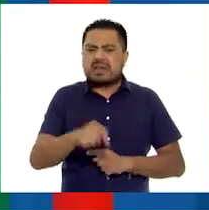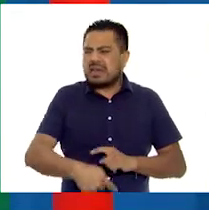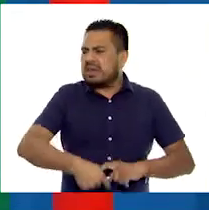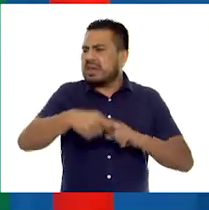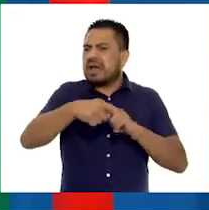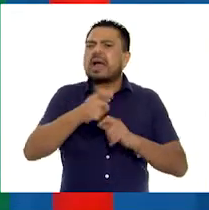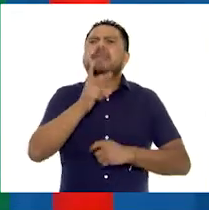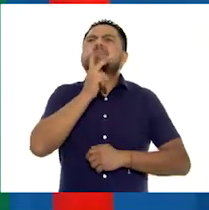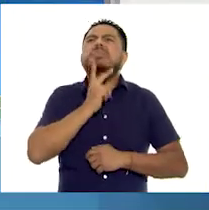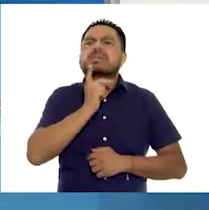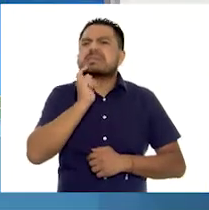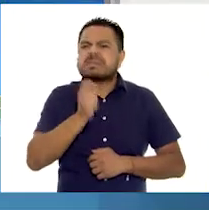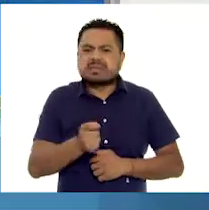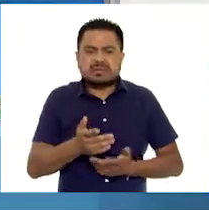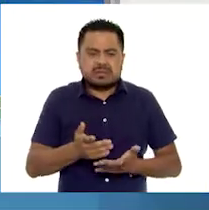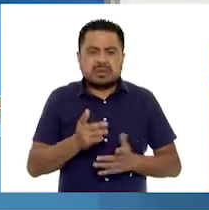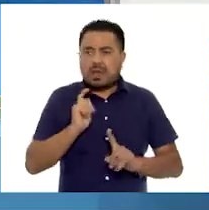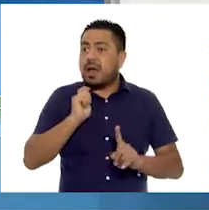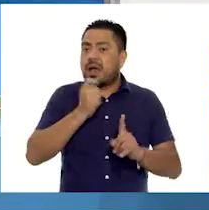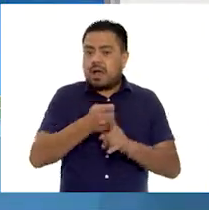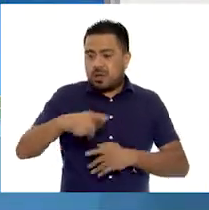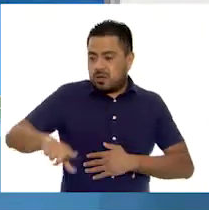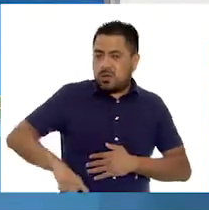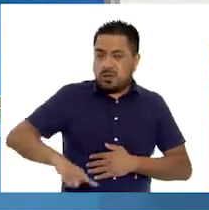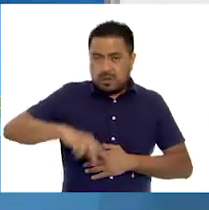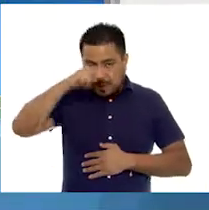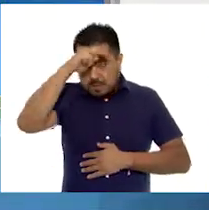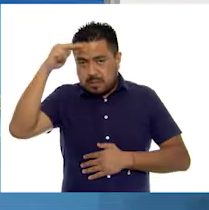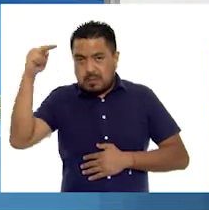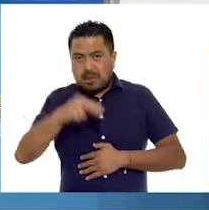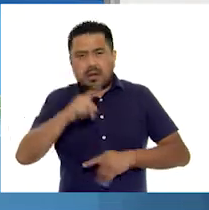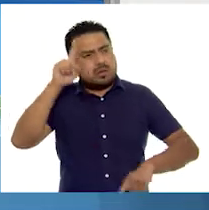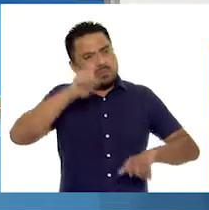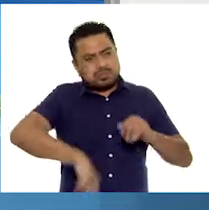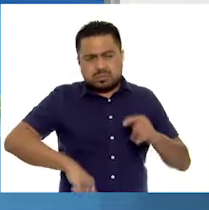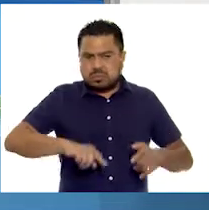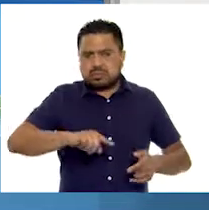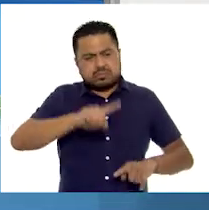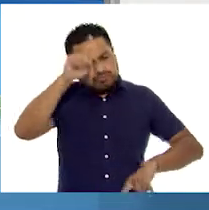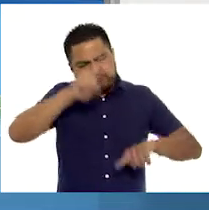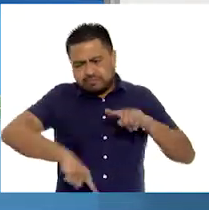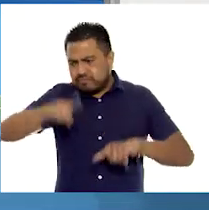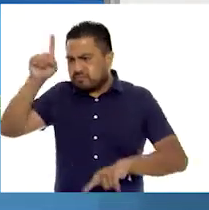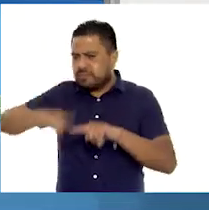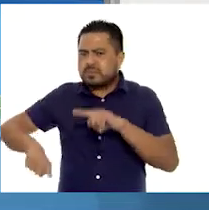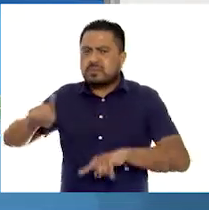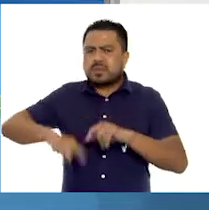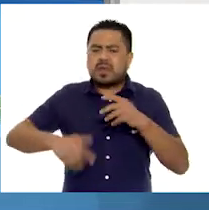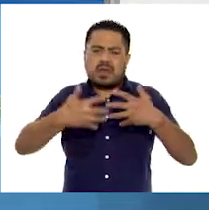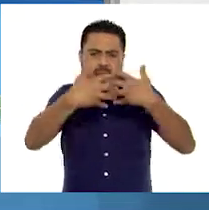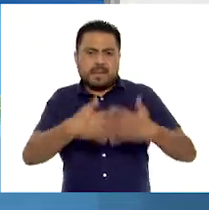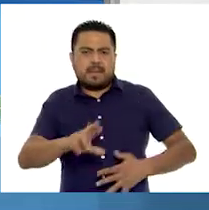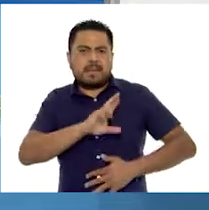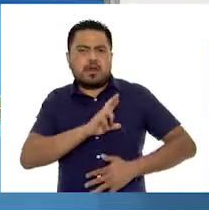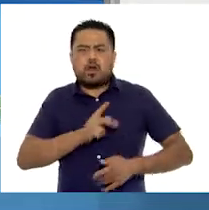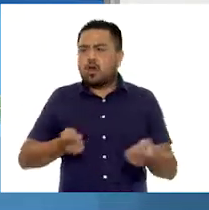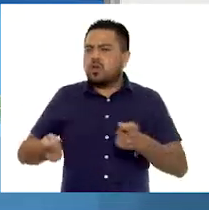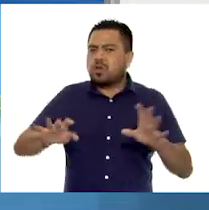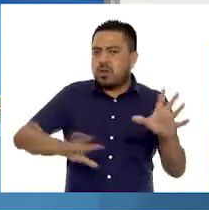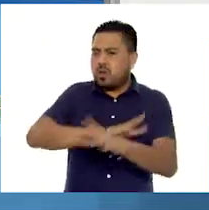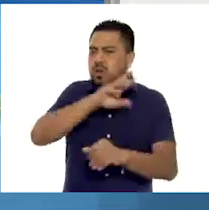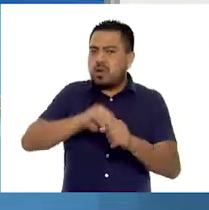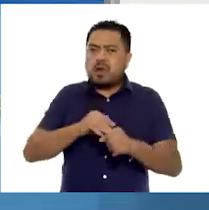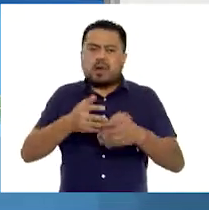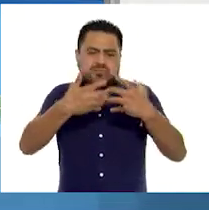entonces significa que el estado mexicano le quita a las empresas extranjeras el control total sobre la producción y